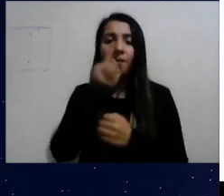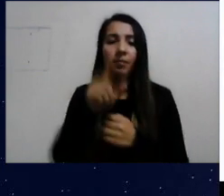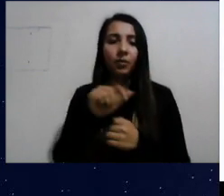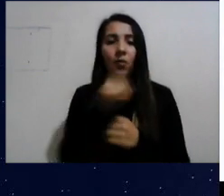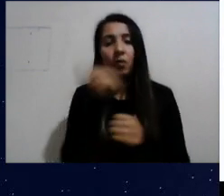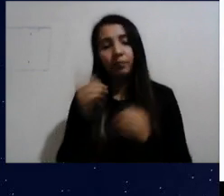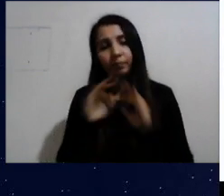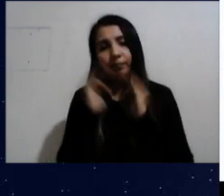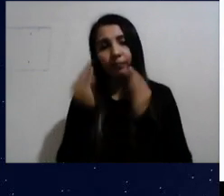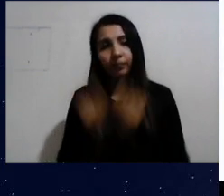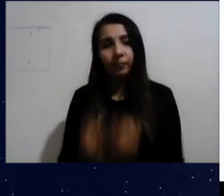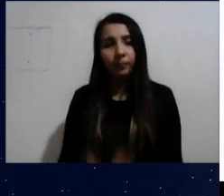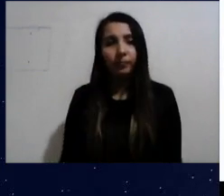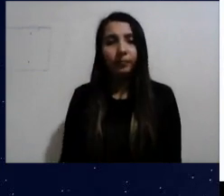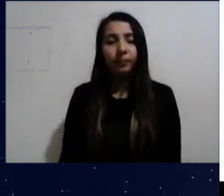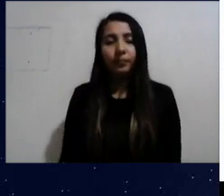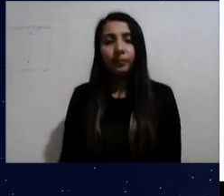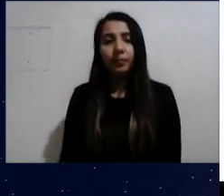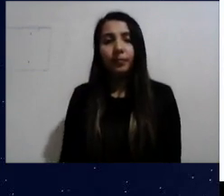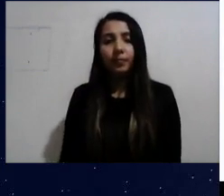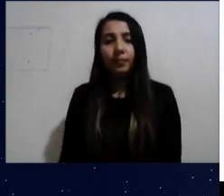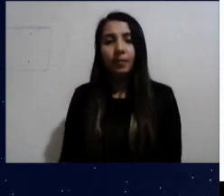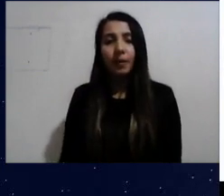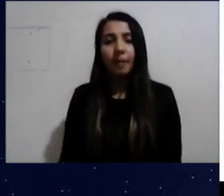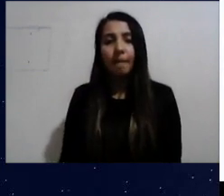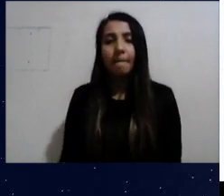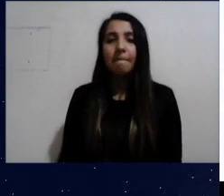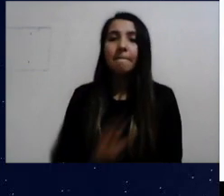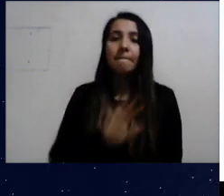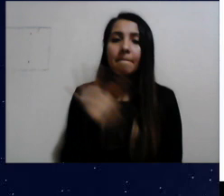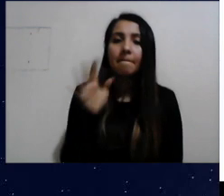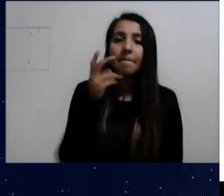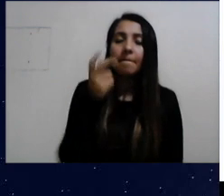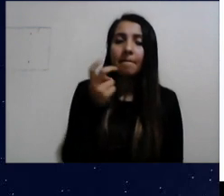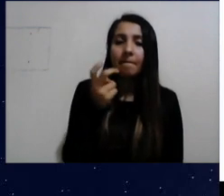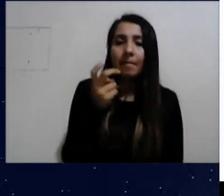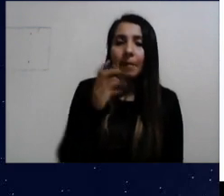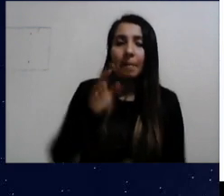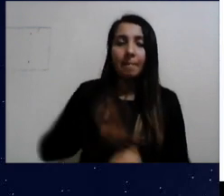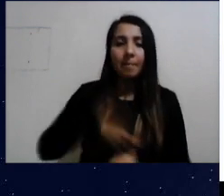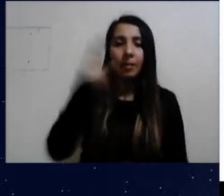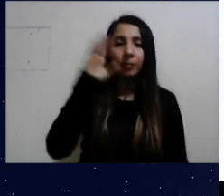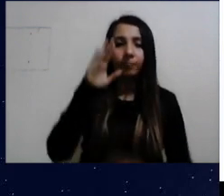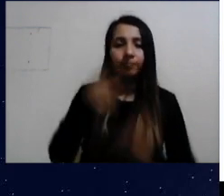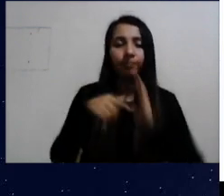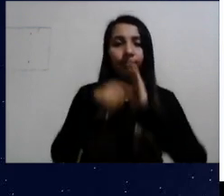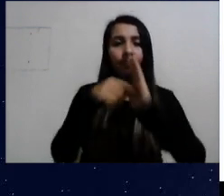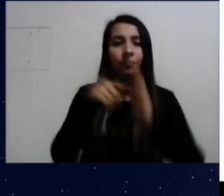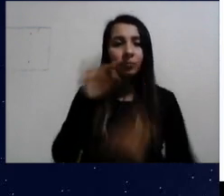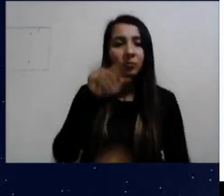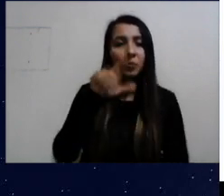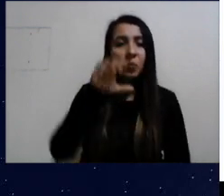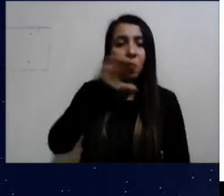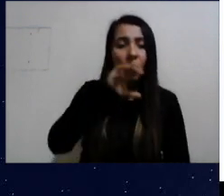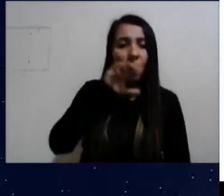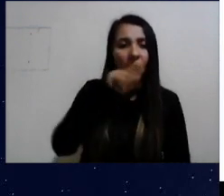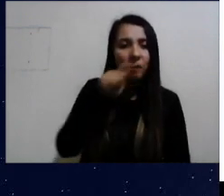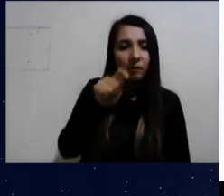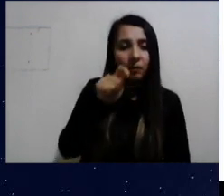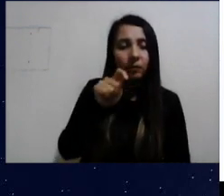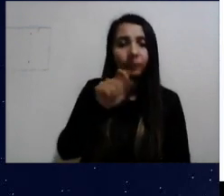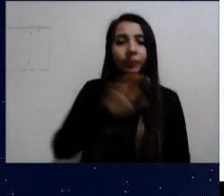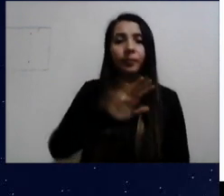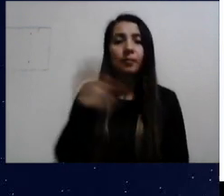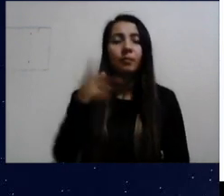Bueno, pues esto es una transparencia más técnica que la he puesto aquí por si alguien tiene curiosidad, pero básicamente hemos hecho los